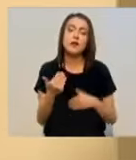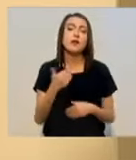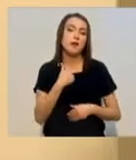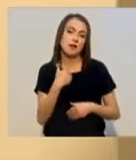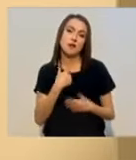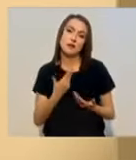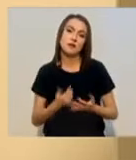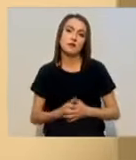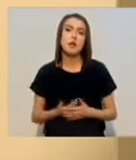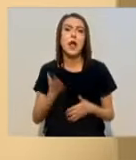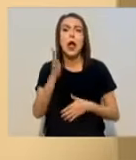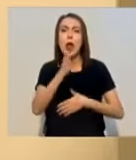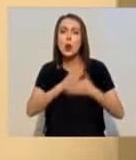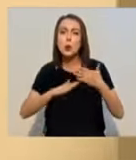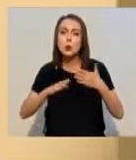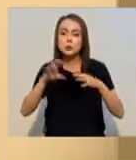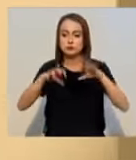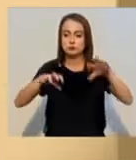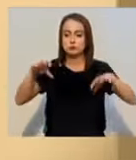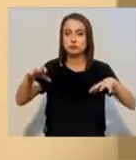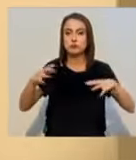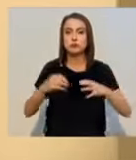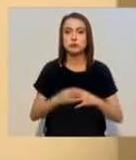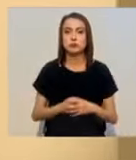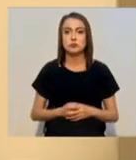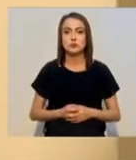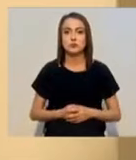habido algunos puestos que han sido